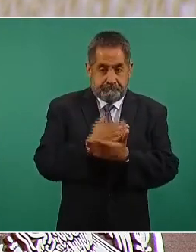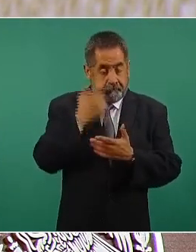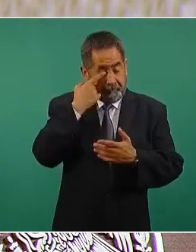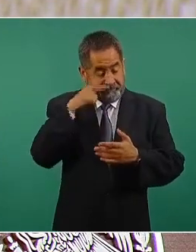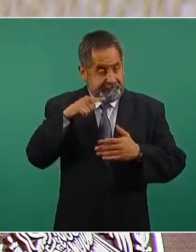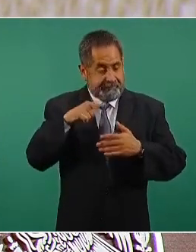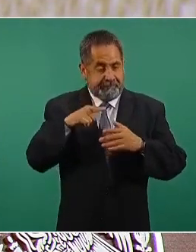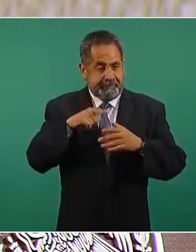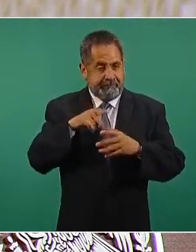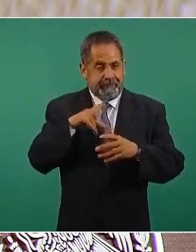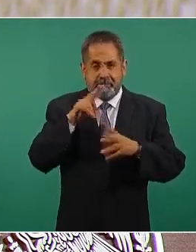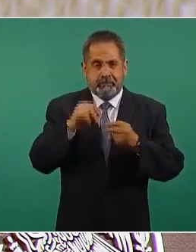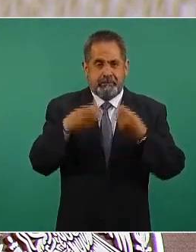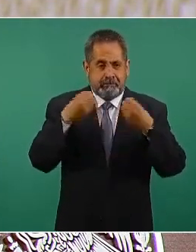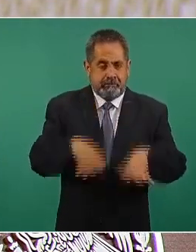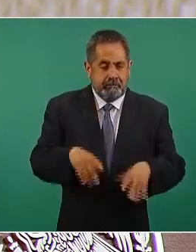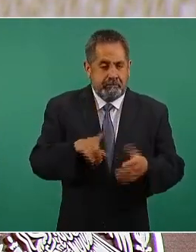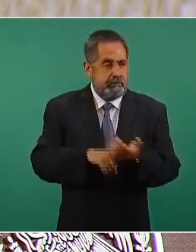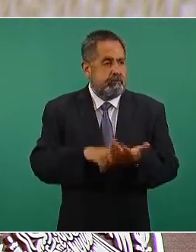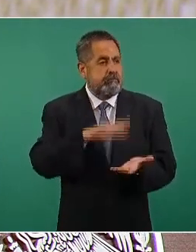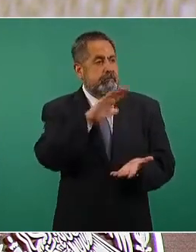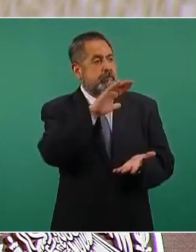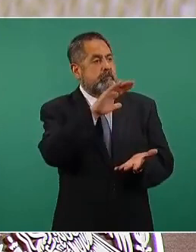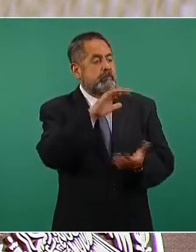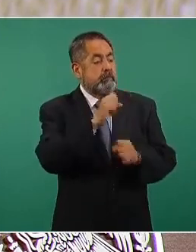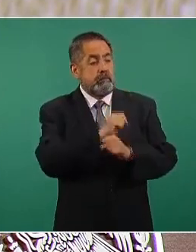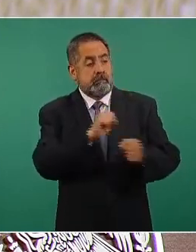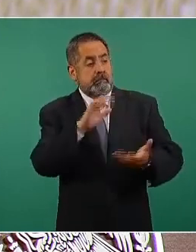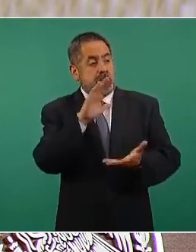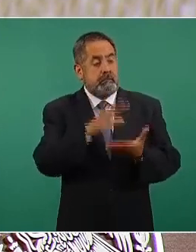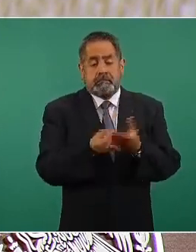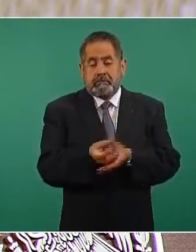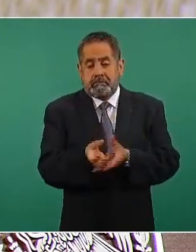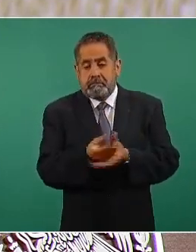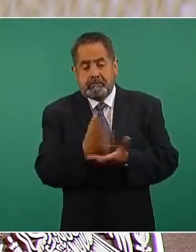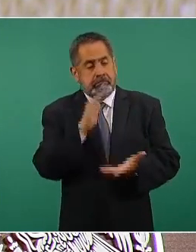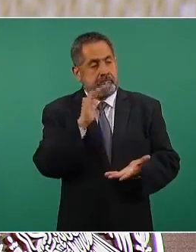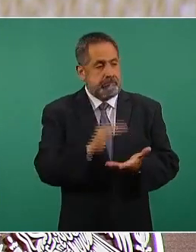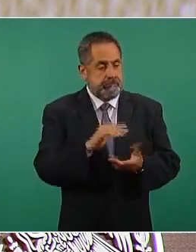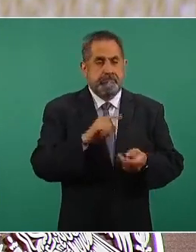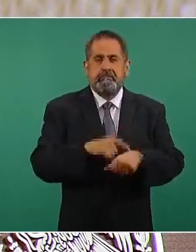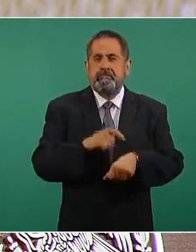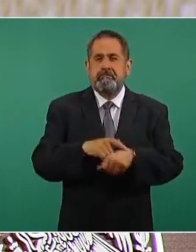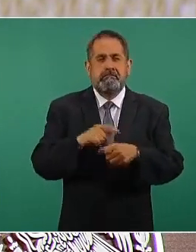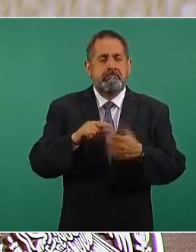producto, mitigando el riesgo de derrame. A las